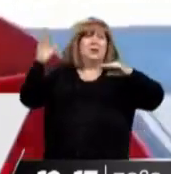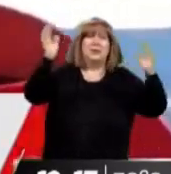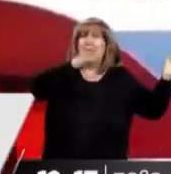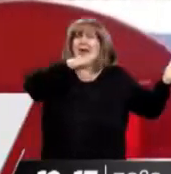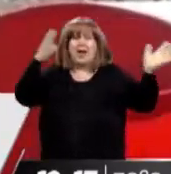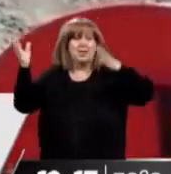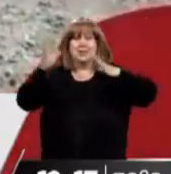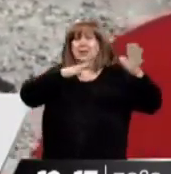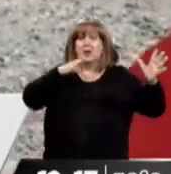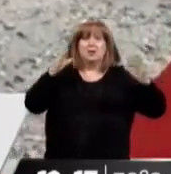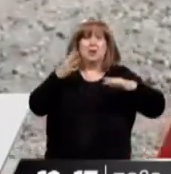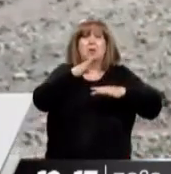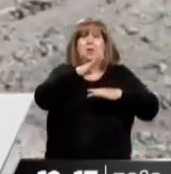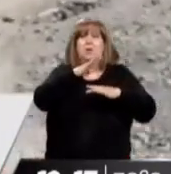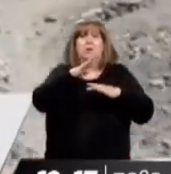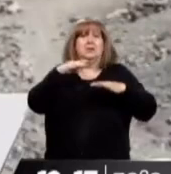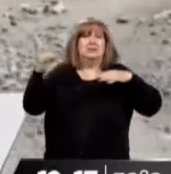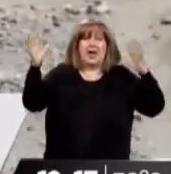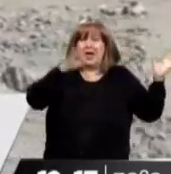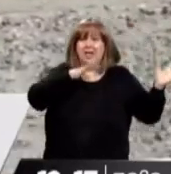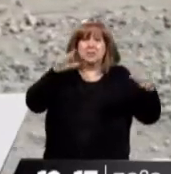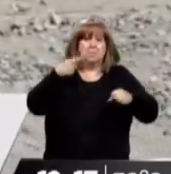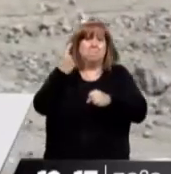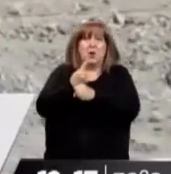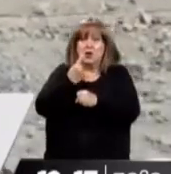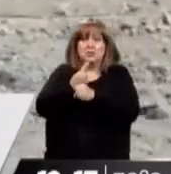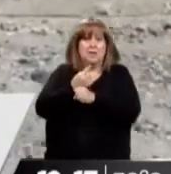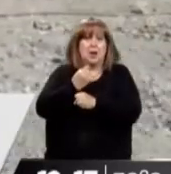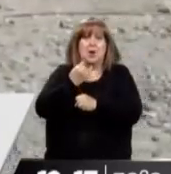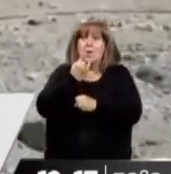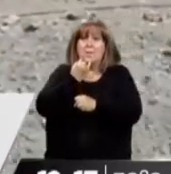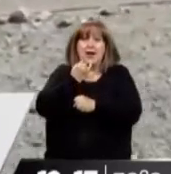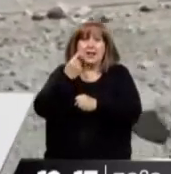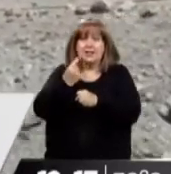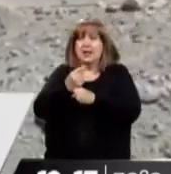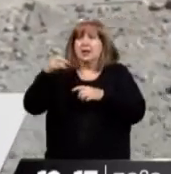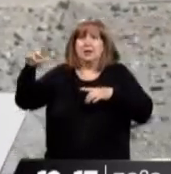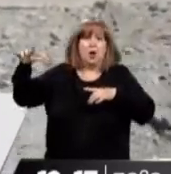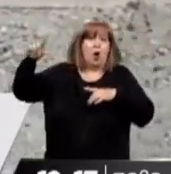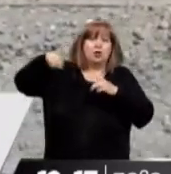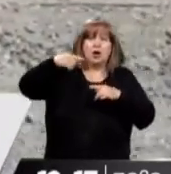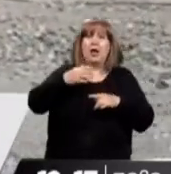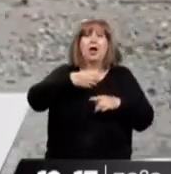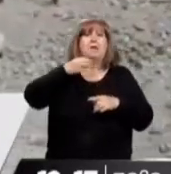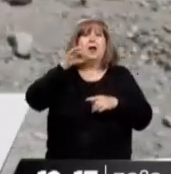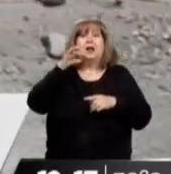viento, 40 nudos de viento, uh-huh, imposible que ingresara por acá por Ushuaia, así que intentaron ingresar por